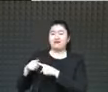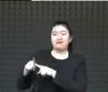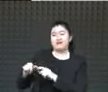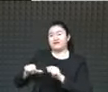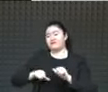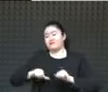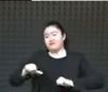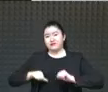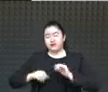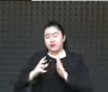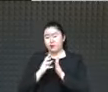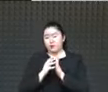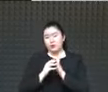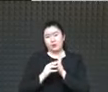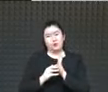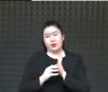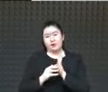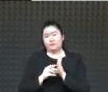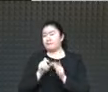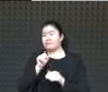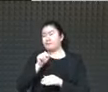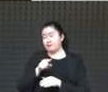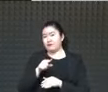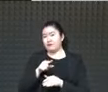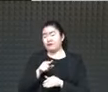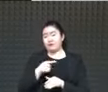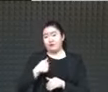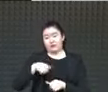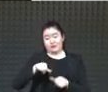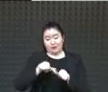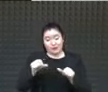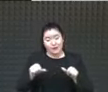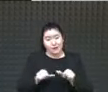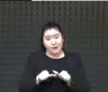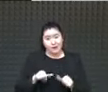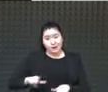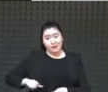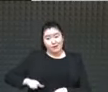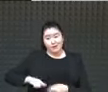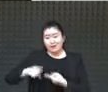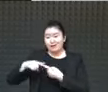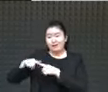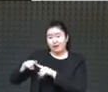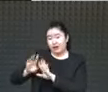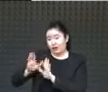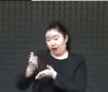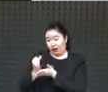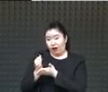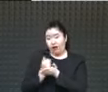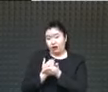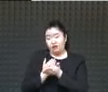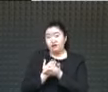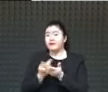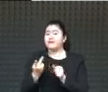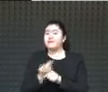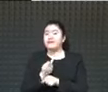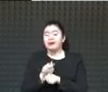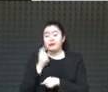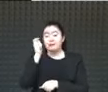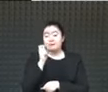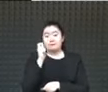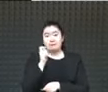diferentes áreas de gobierno, estamos haciendo un esfuerzo especial para que la beca de útiles y